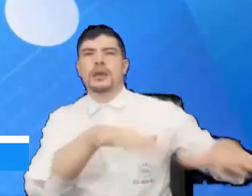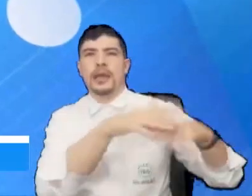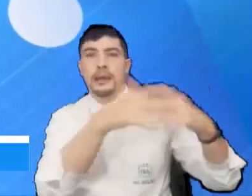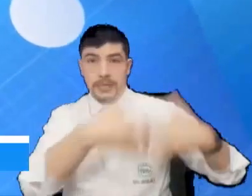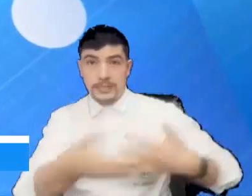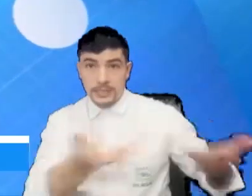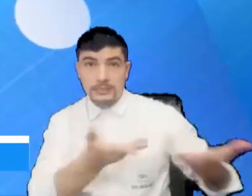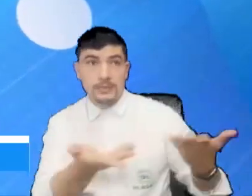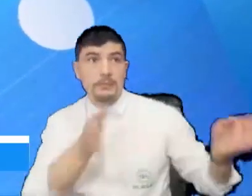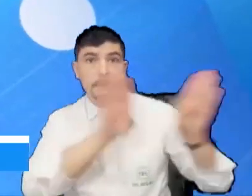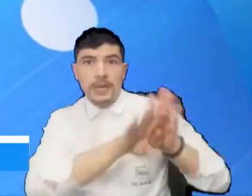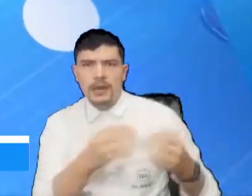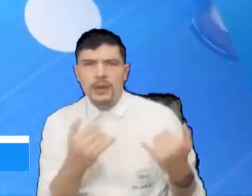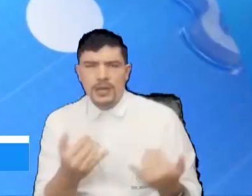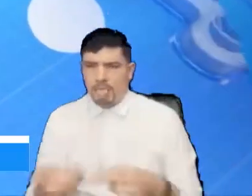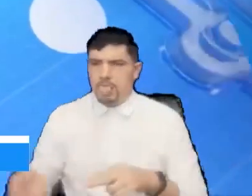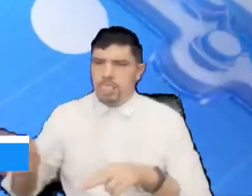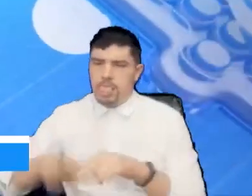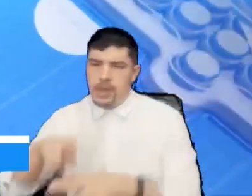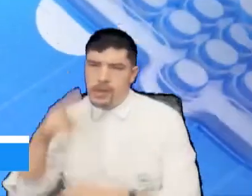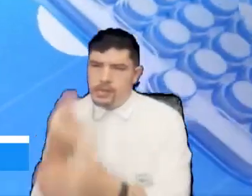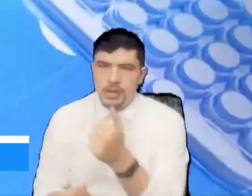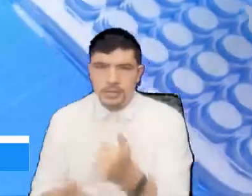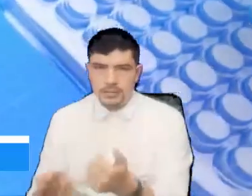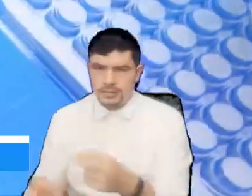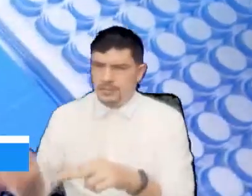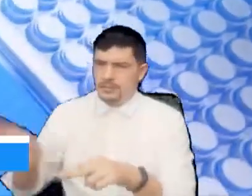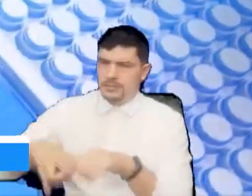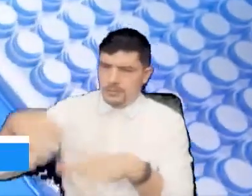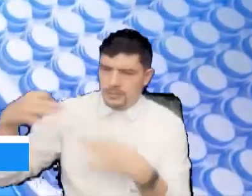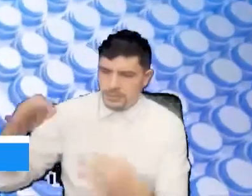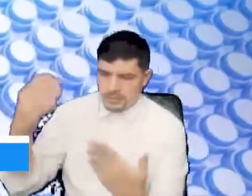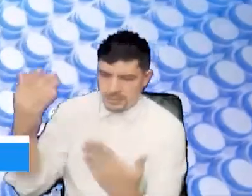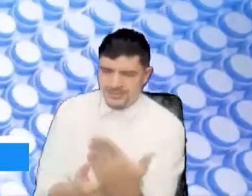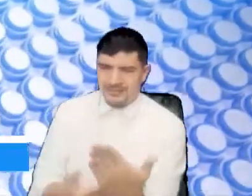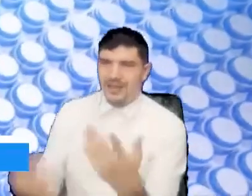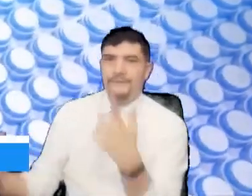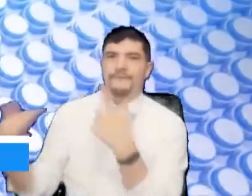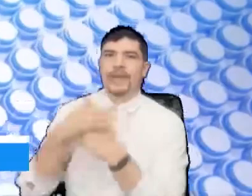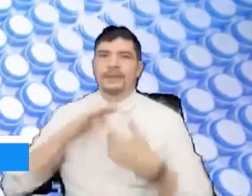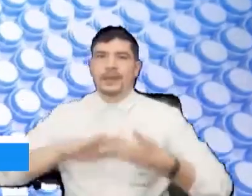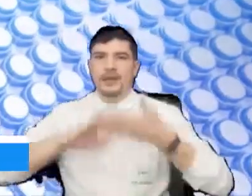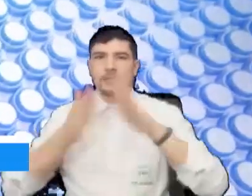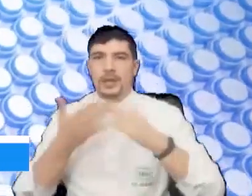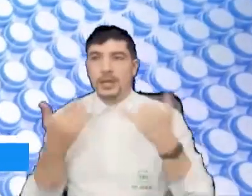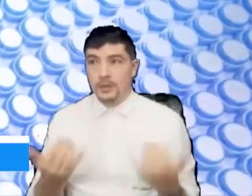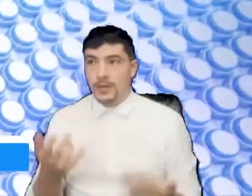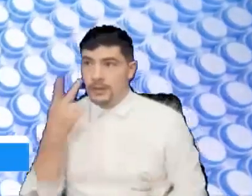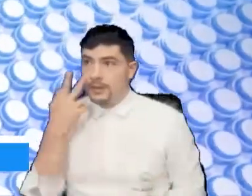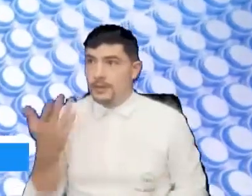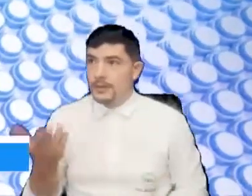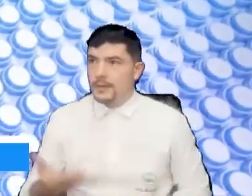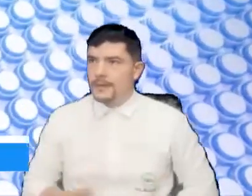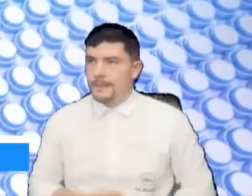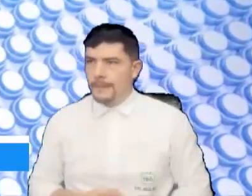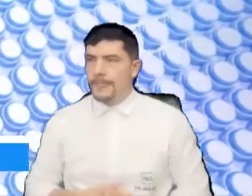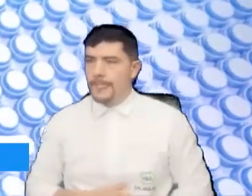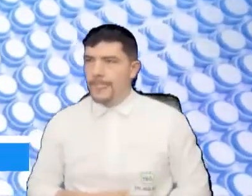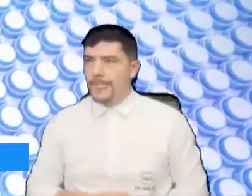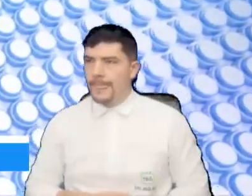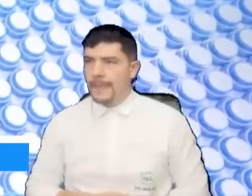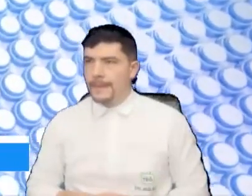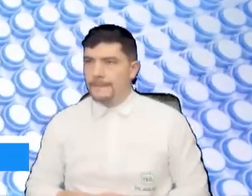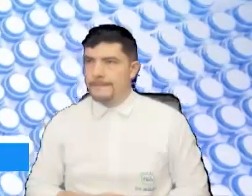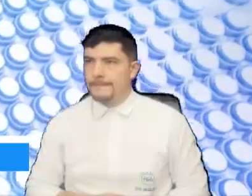está trabajando, no estamos trabajando, ¿verdad? Y casos como el particular también de la emisora, en donde pagamos una tarifa y nos llegó mucho